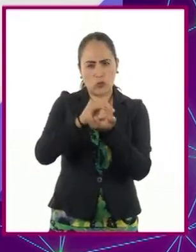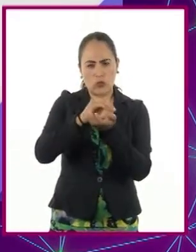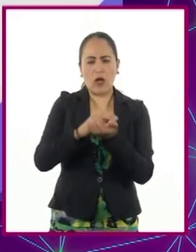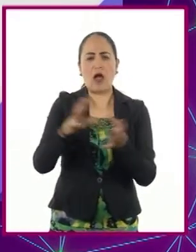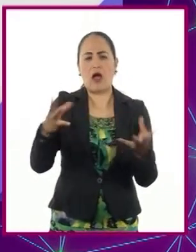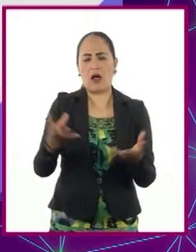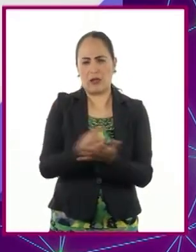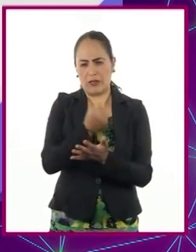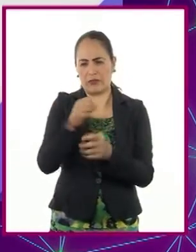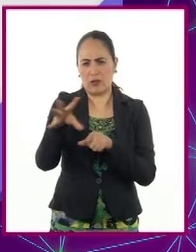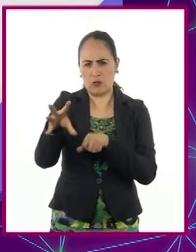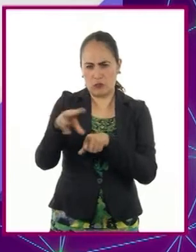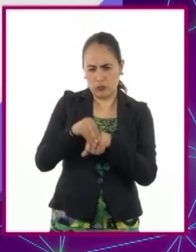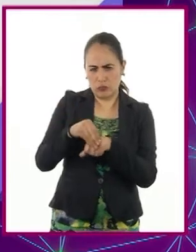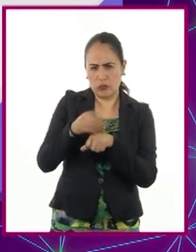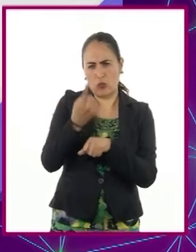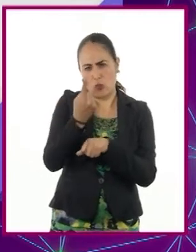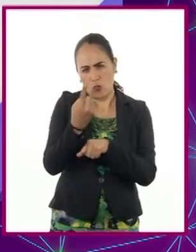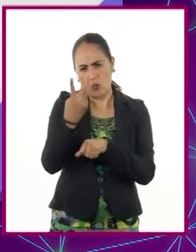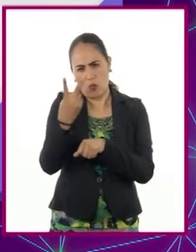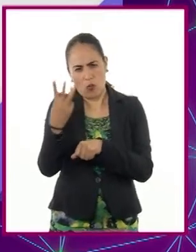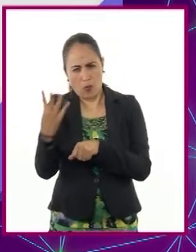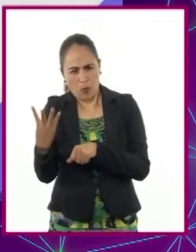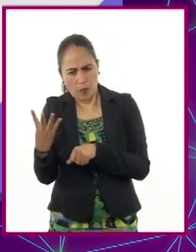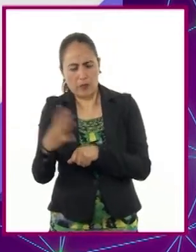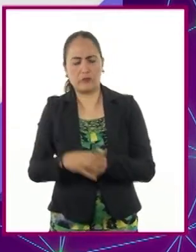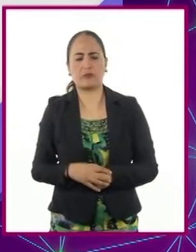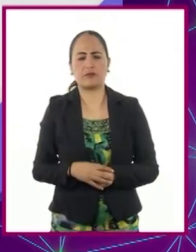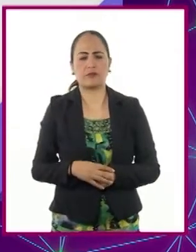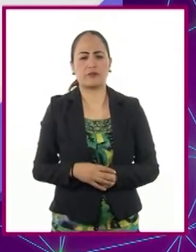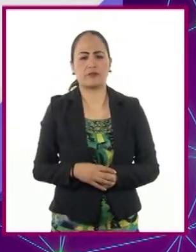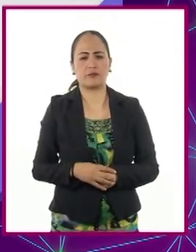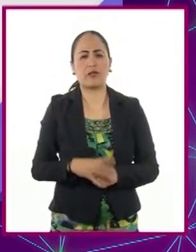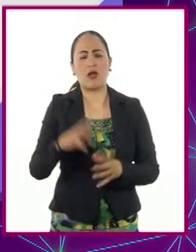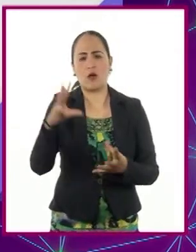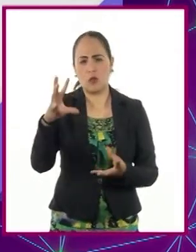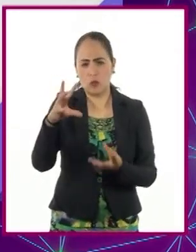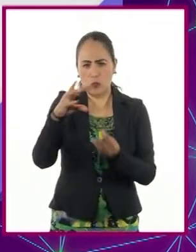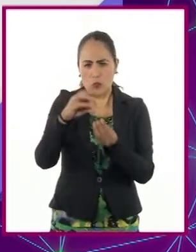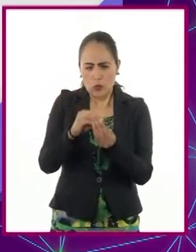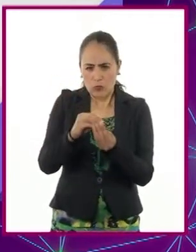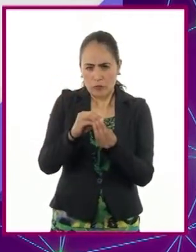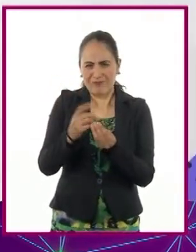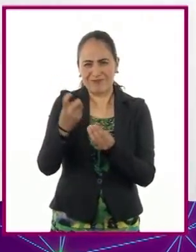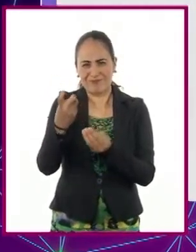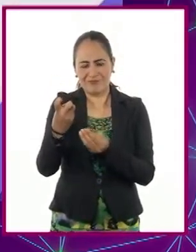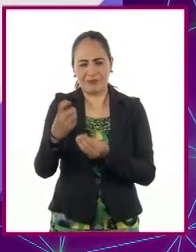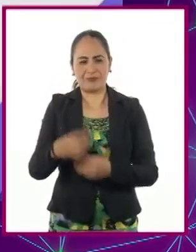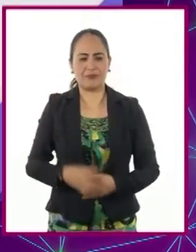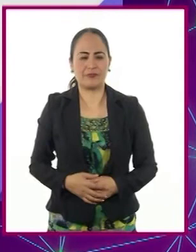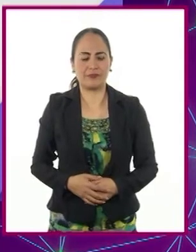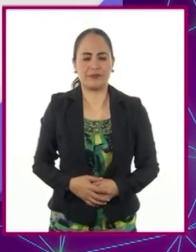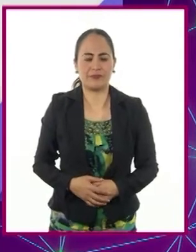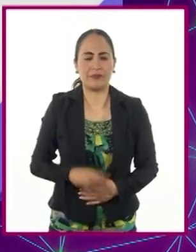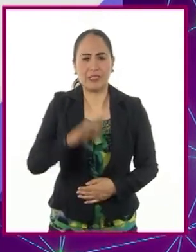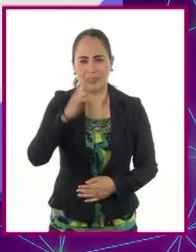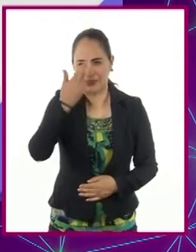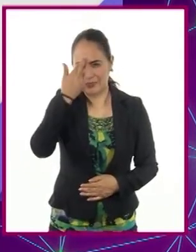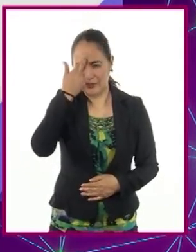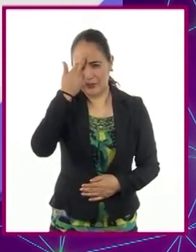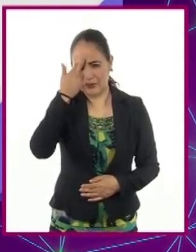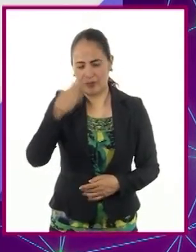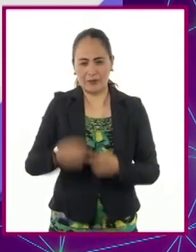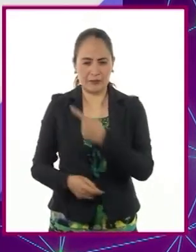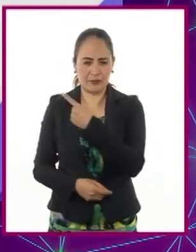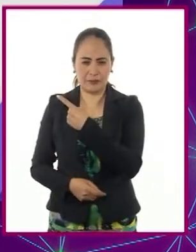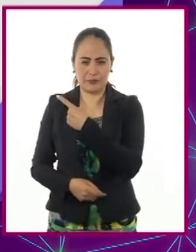más electrones de valencia. Cuando el átomo se reduce, es el agente oxidante. Recuerden la siguiente